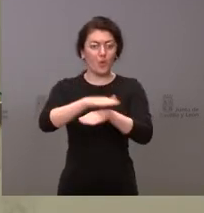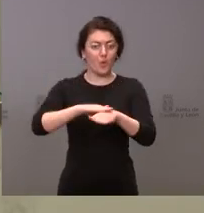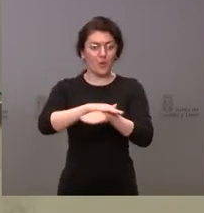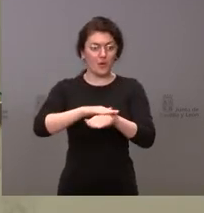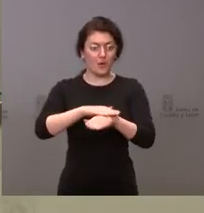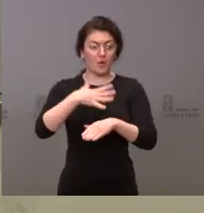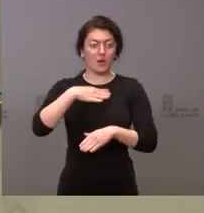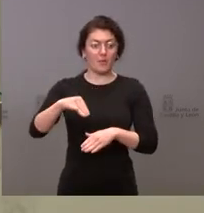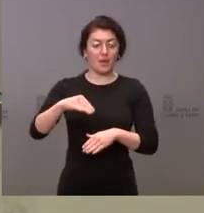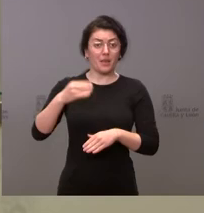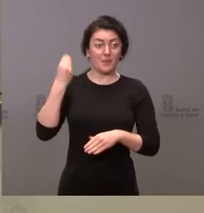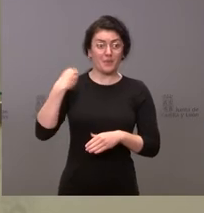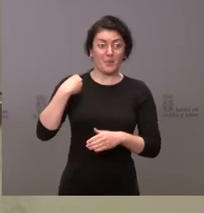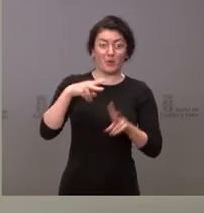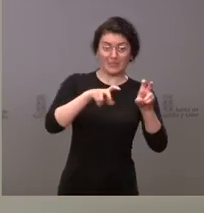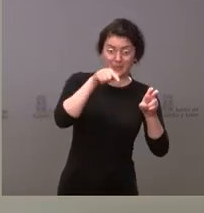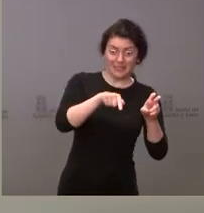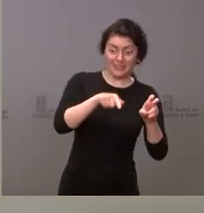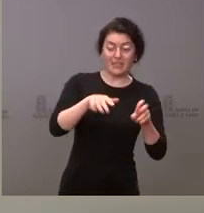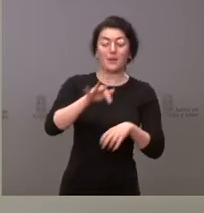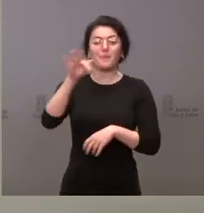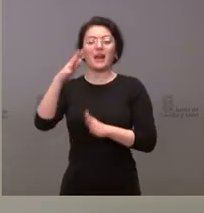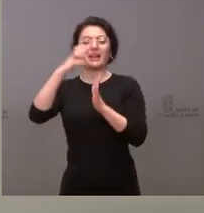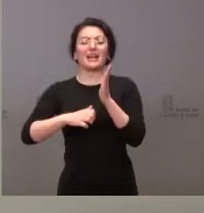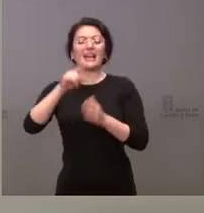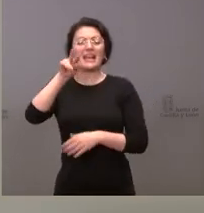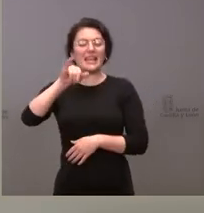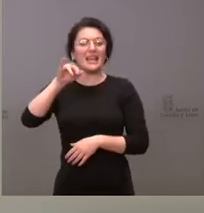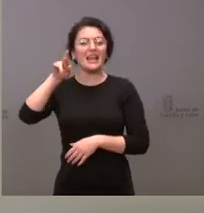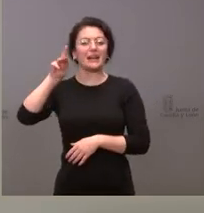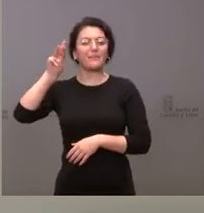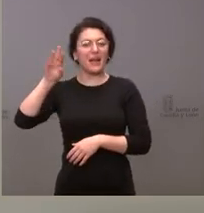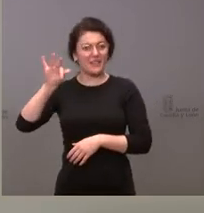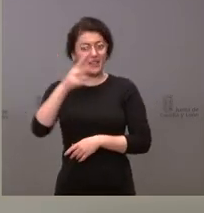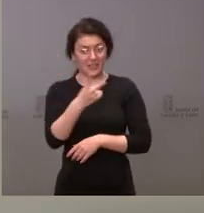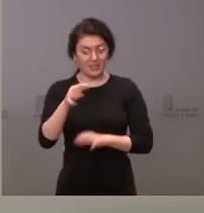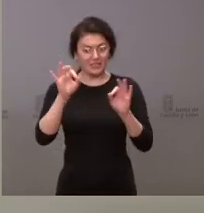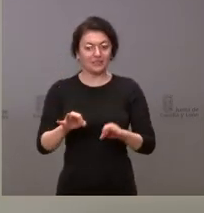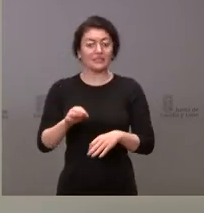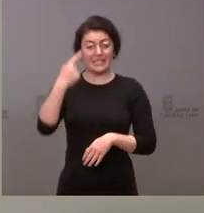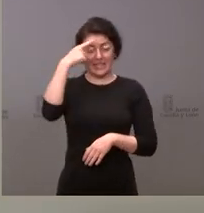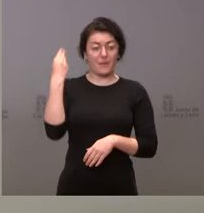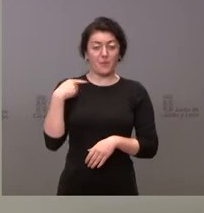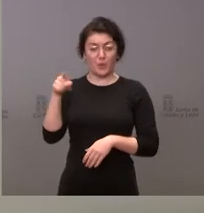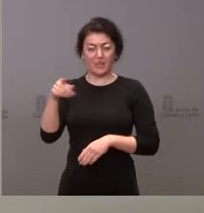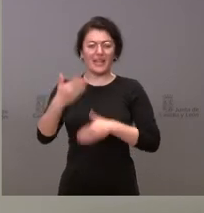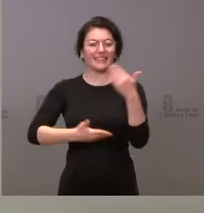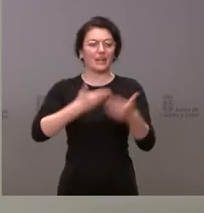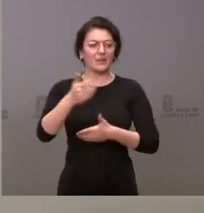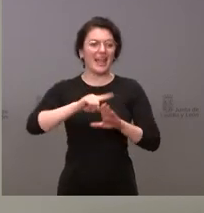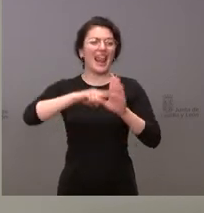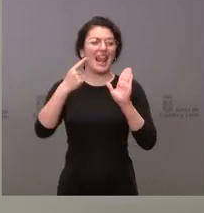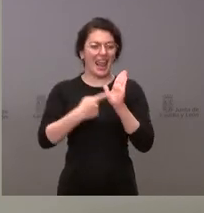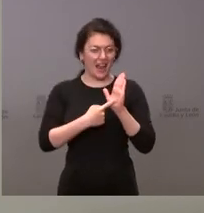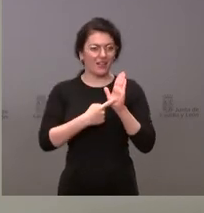también la rebaja del irpf en las dos cosas la rebaja del irpf saben ustedes que tiene un trámite legal y por tanto un